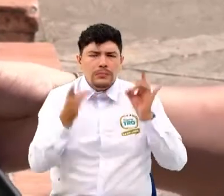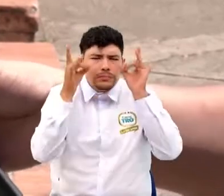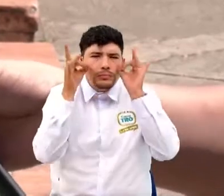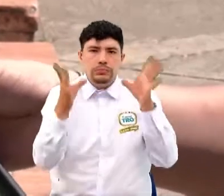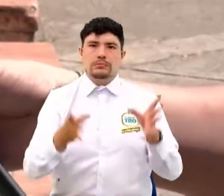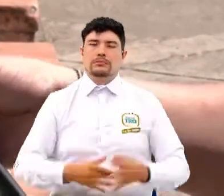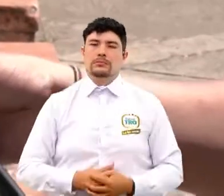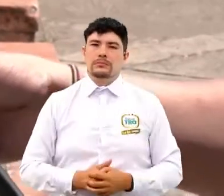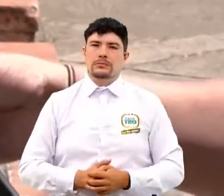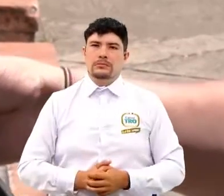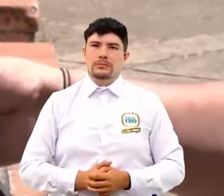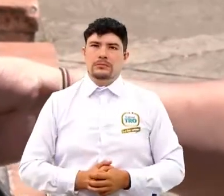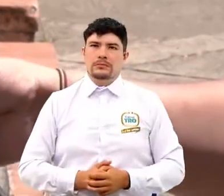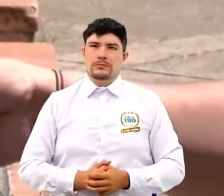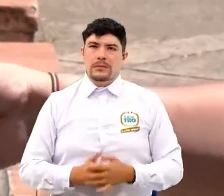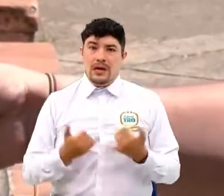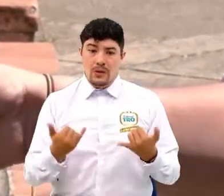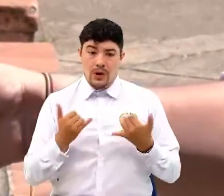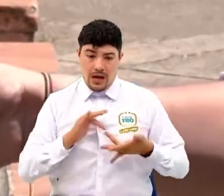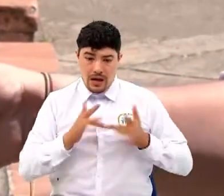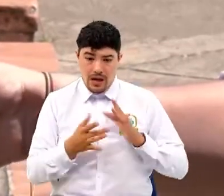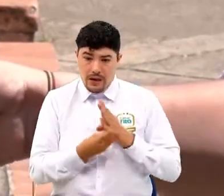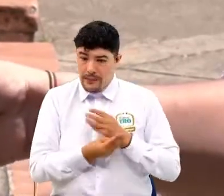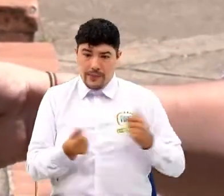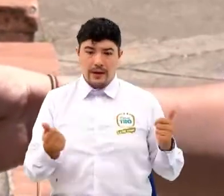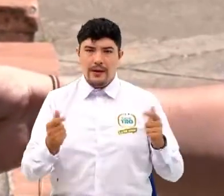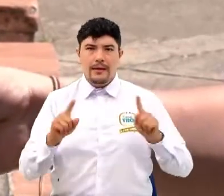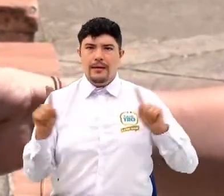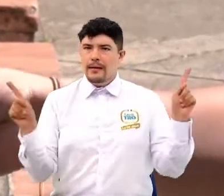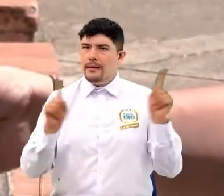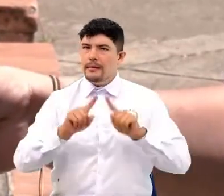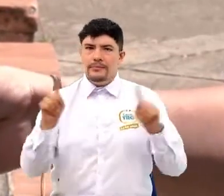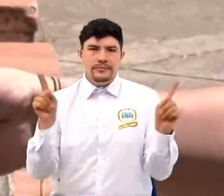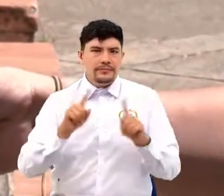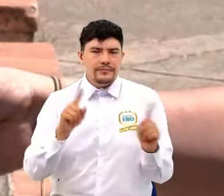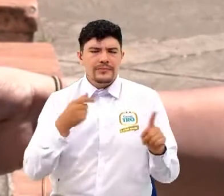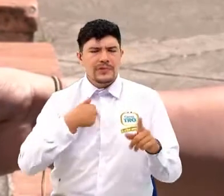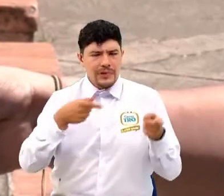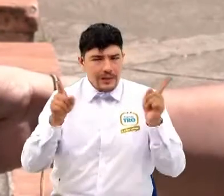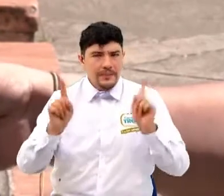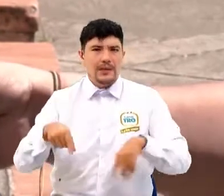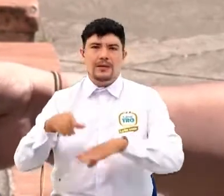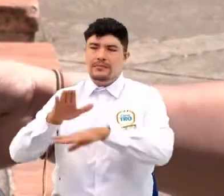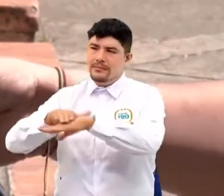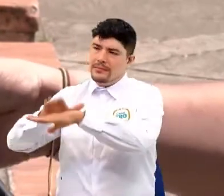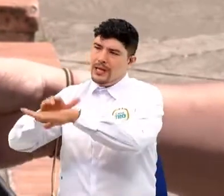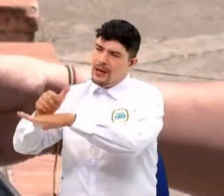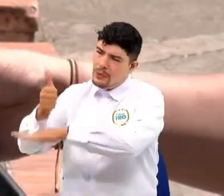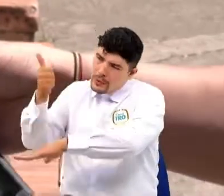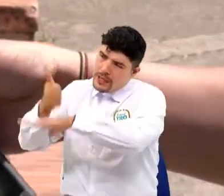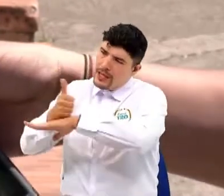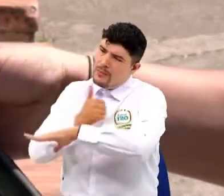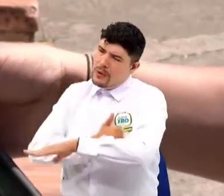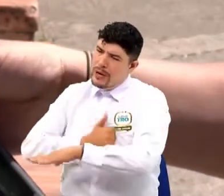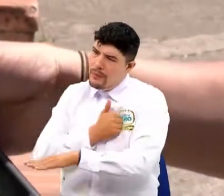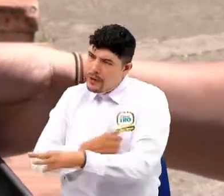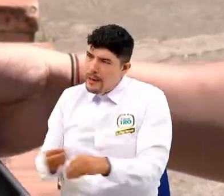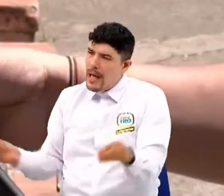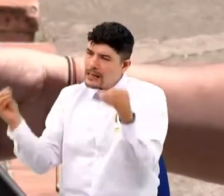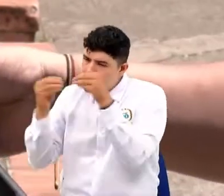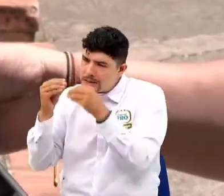esto no se supera, en realidad no se supera. Y también hago un llamado a las autoridades, tomemos más